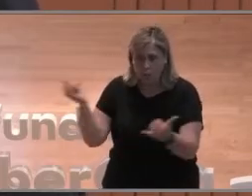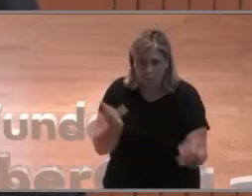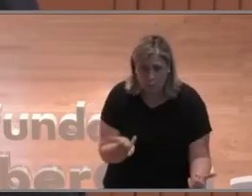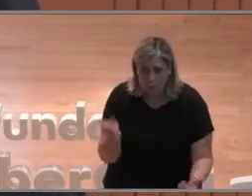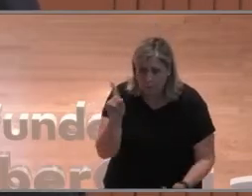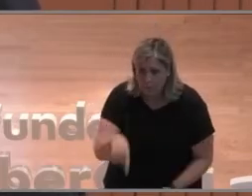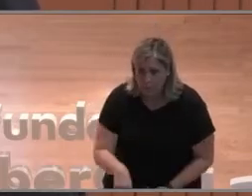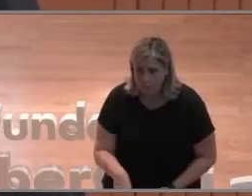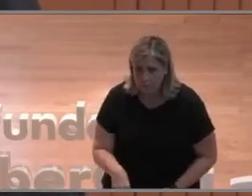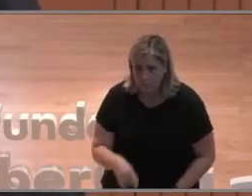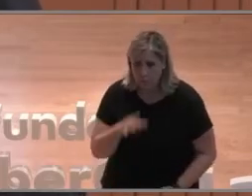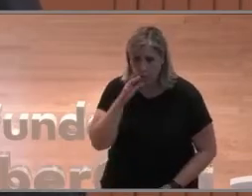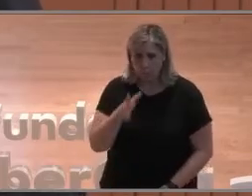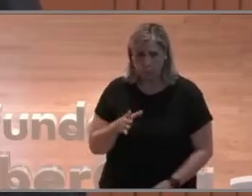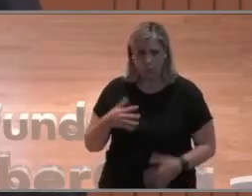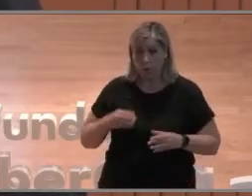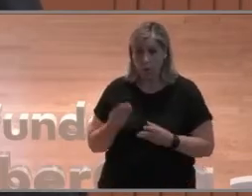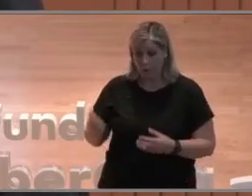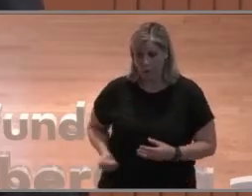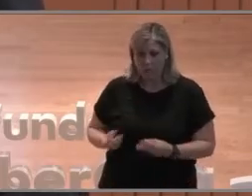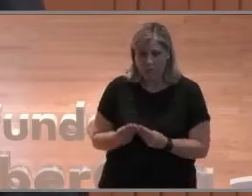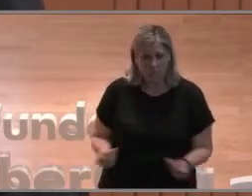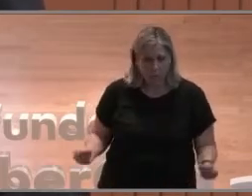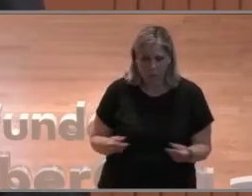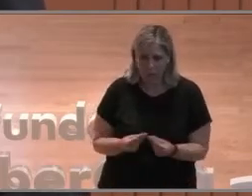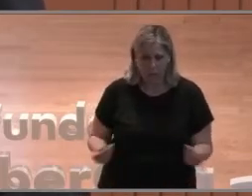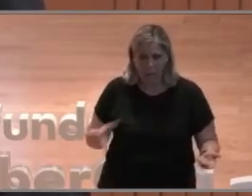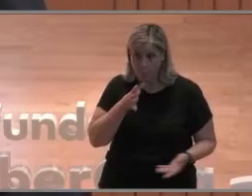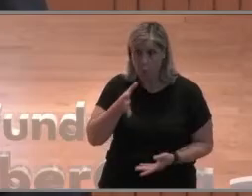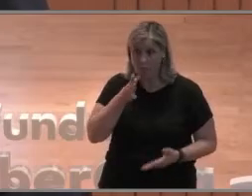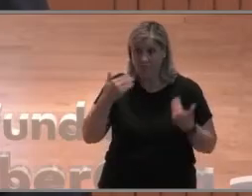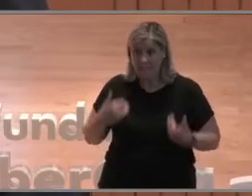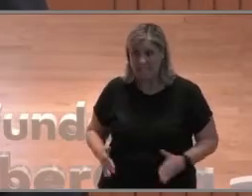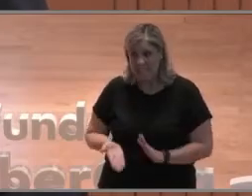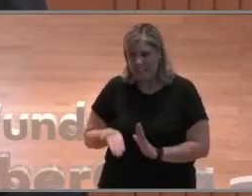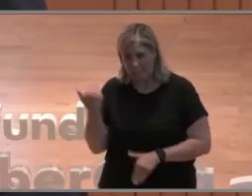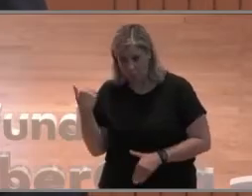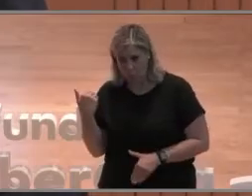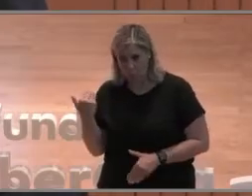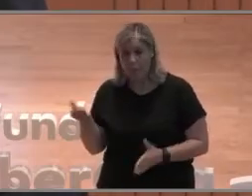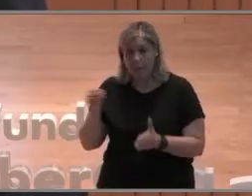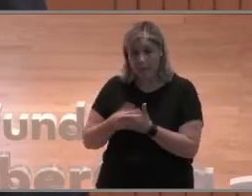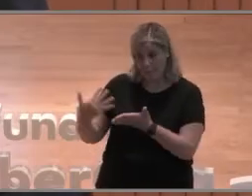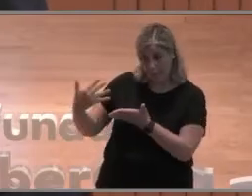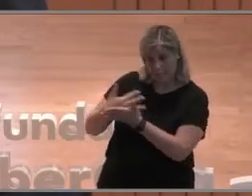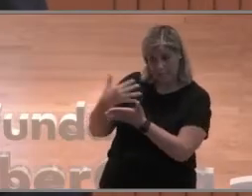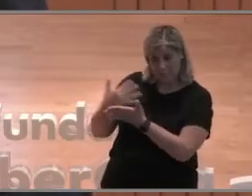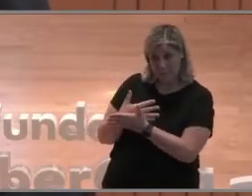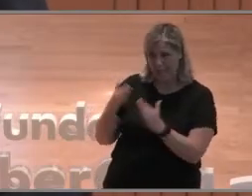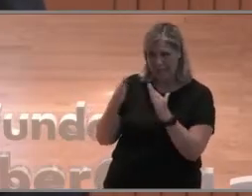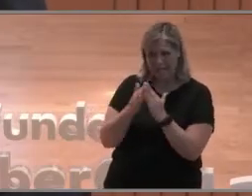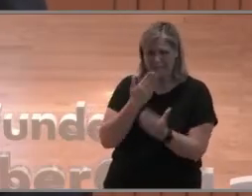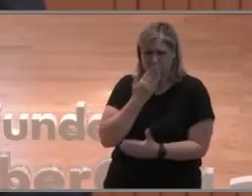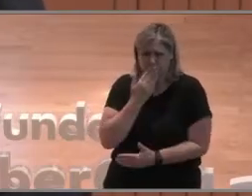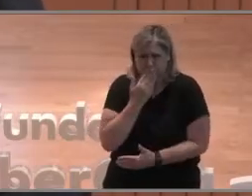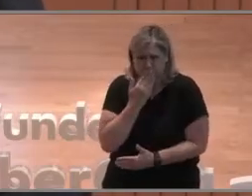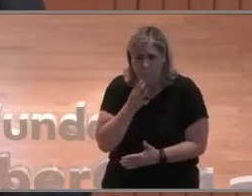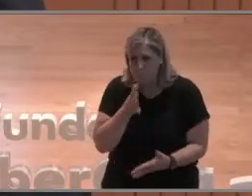con un cuadro de diarreas, que estaba deshidratada también. Y además nos explicó el por qué tenían la casa tan